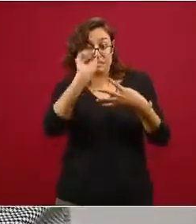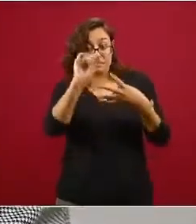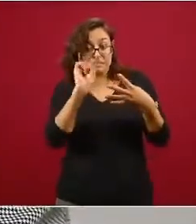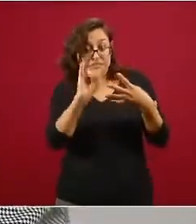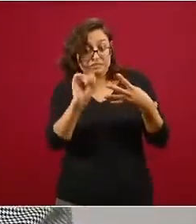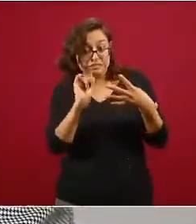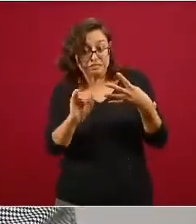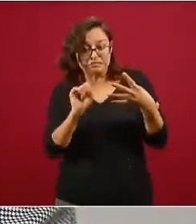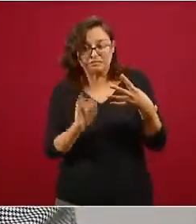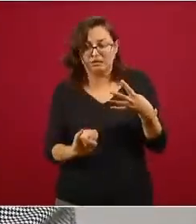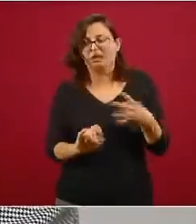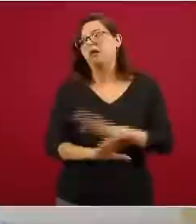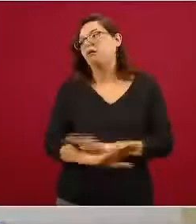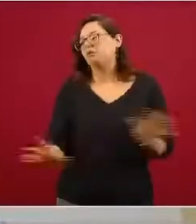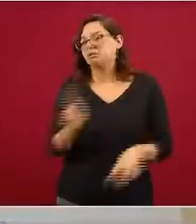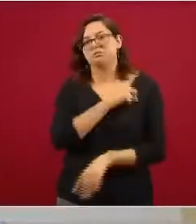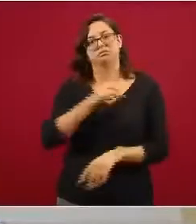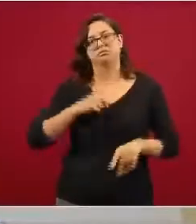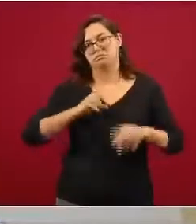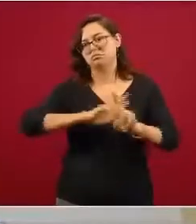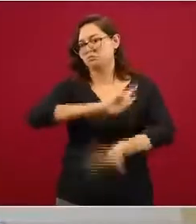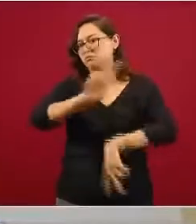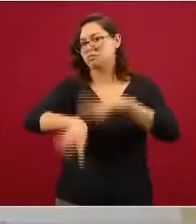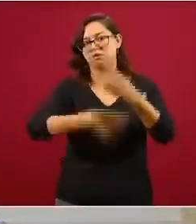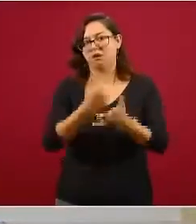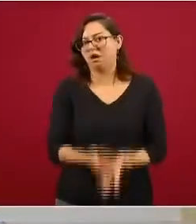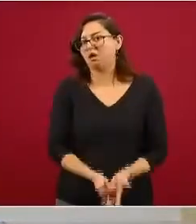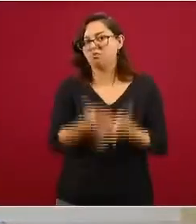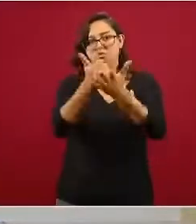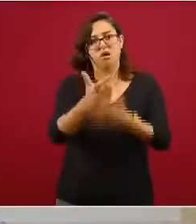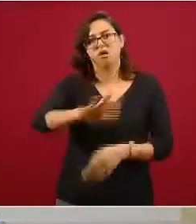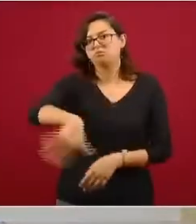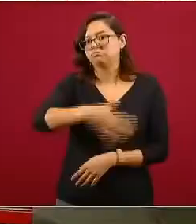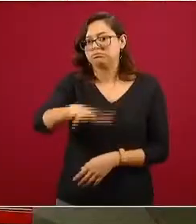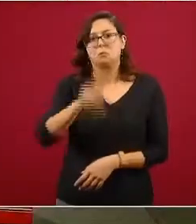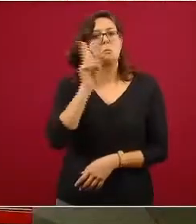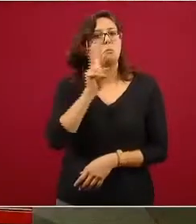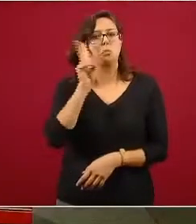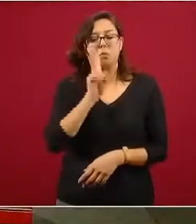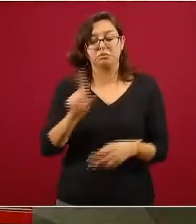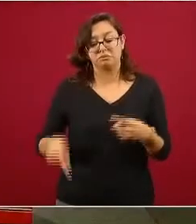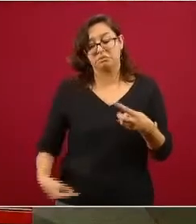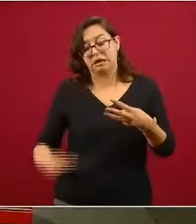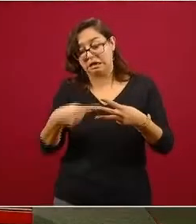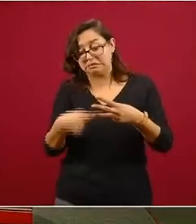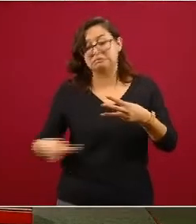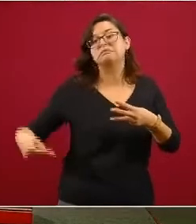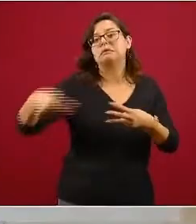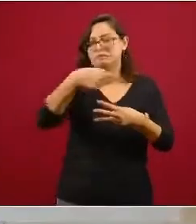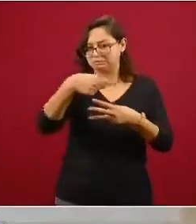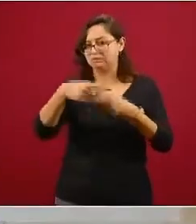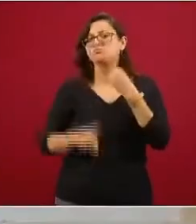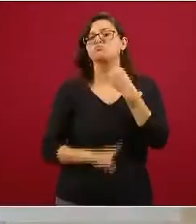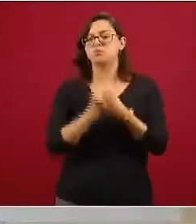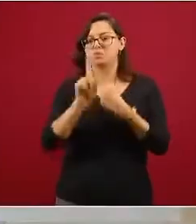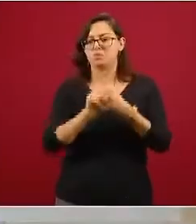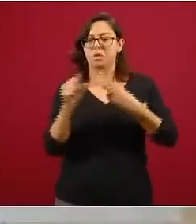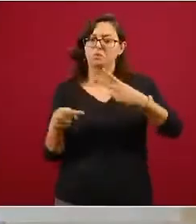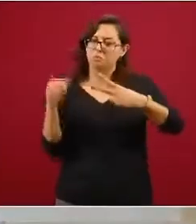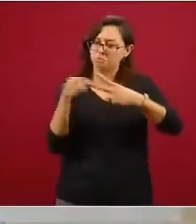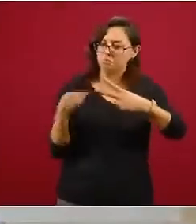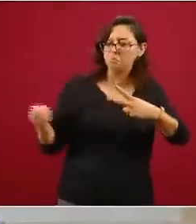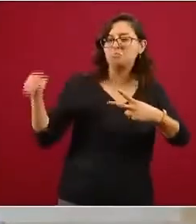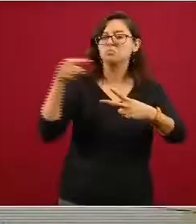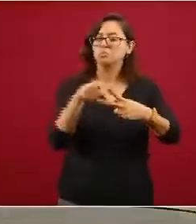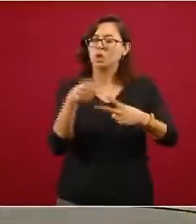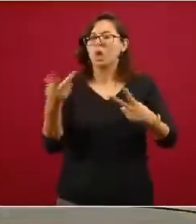tienen que dirigirse a un centro de atención porque tienen un problema de dependencia. 3 positivas es un problema, requiere atención. 2